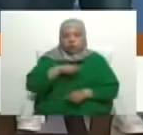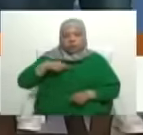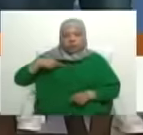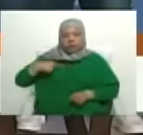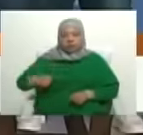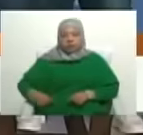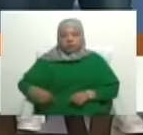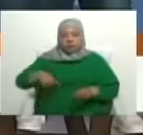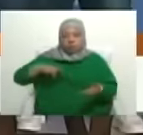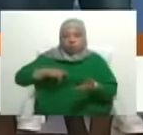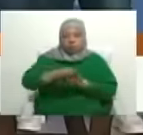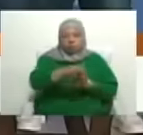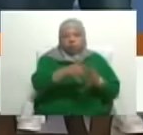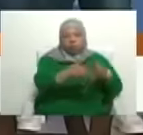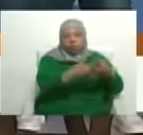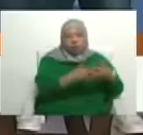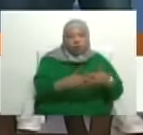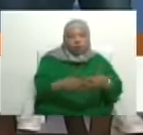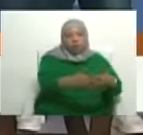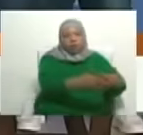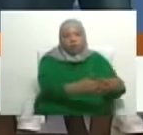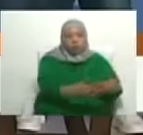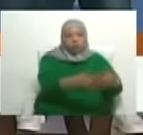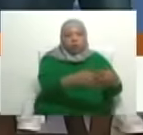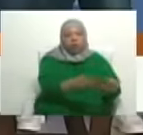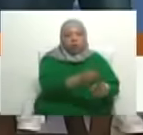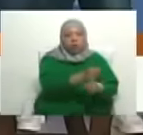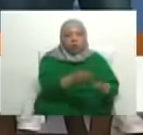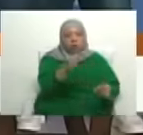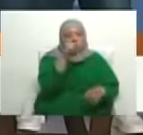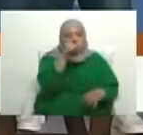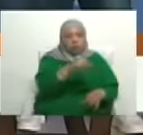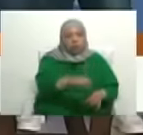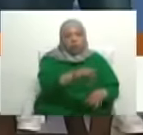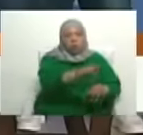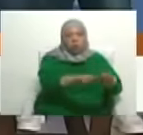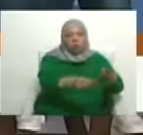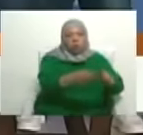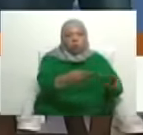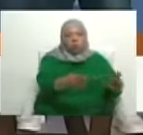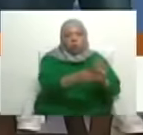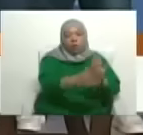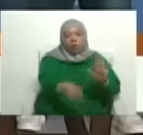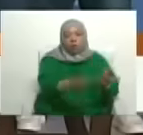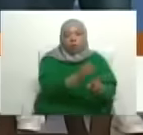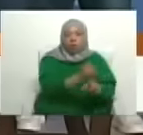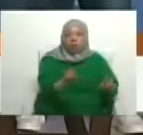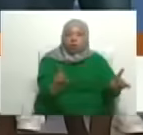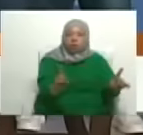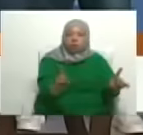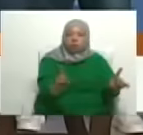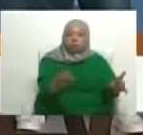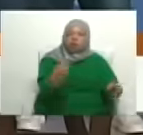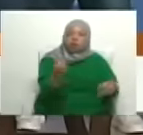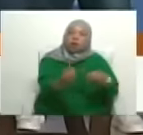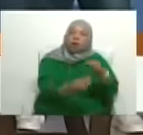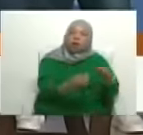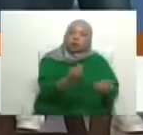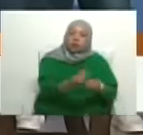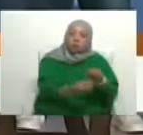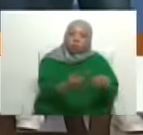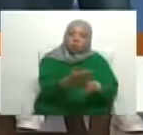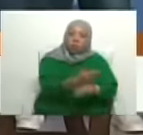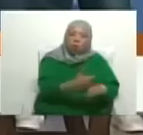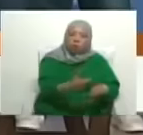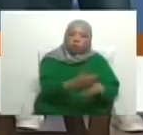invadan los Estados Unidos de América y devolverle a los Estados Unidos la paz, el Estado de Derecho, la democracia, ¿qué haría el